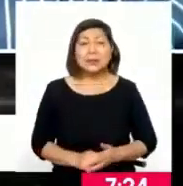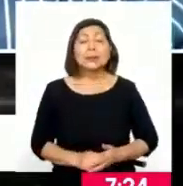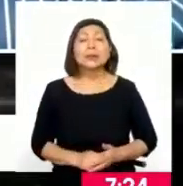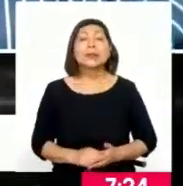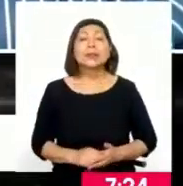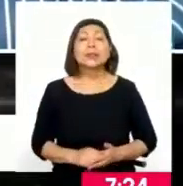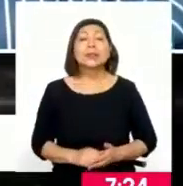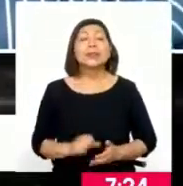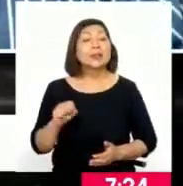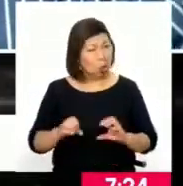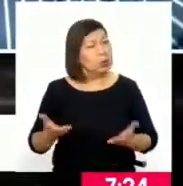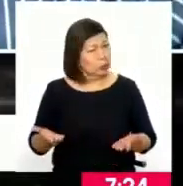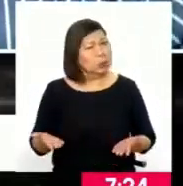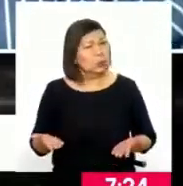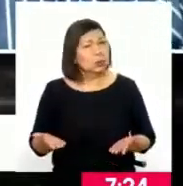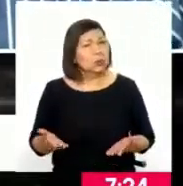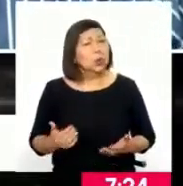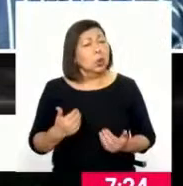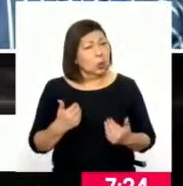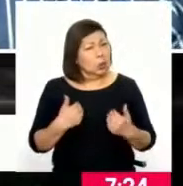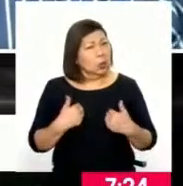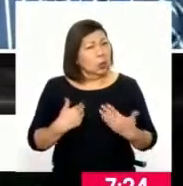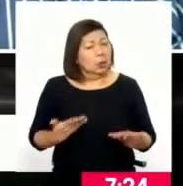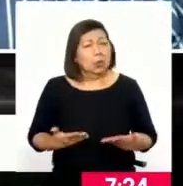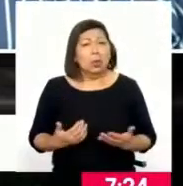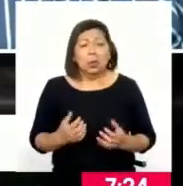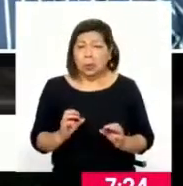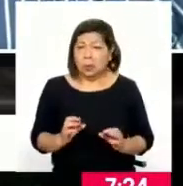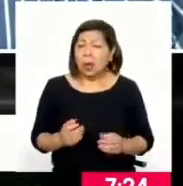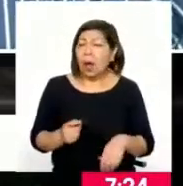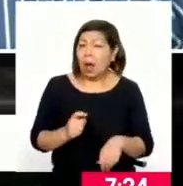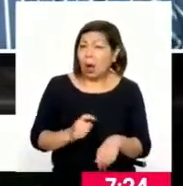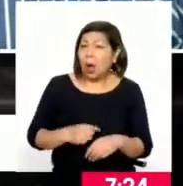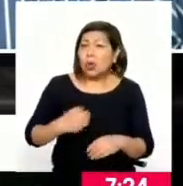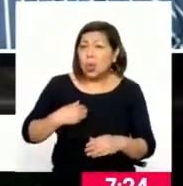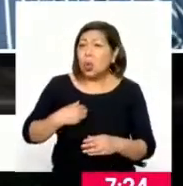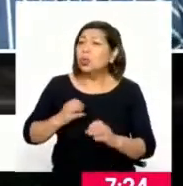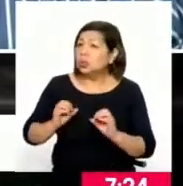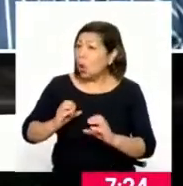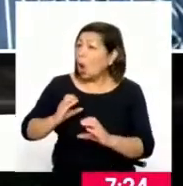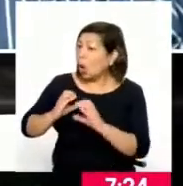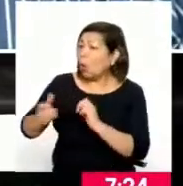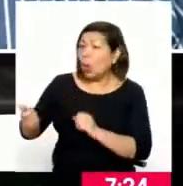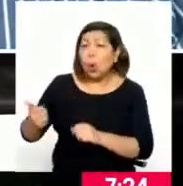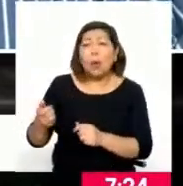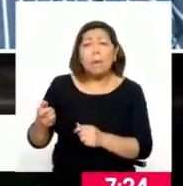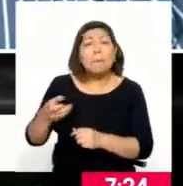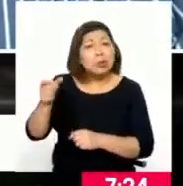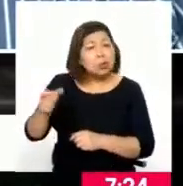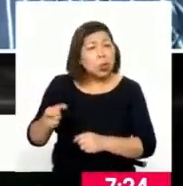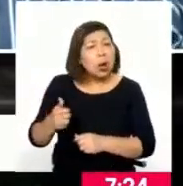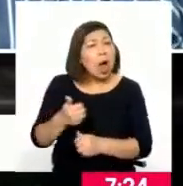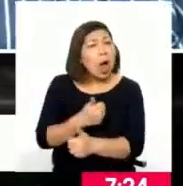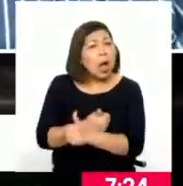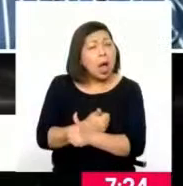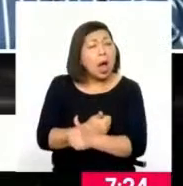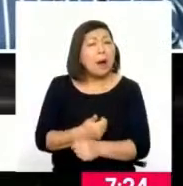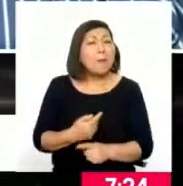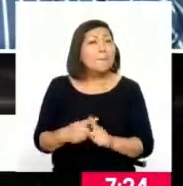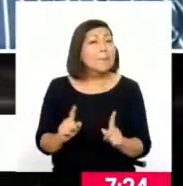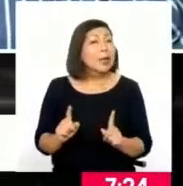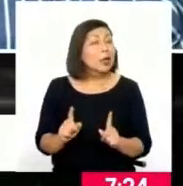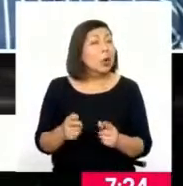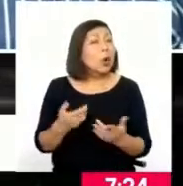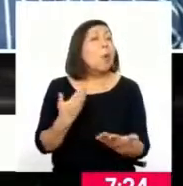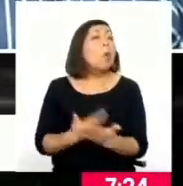Definitivamente sí se están haciendo. Yo tengo diálogo en estos momentos con Ayacucho y también con Andahuaylas y Abancay. Pero hay algo